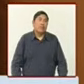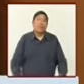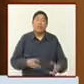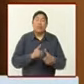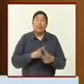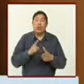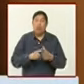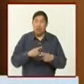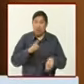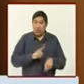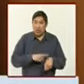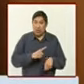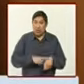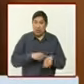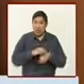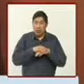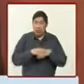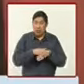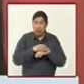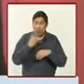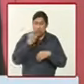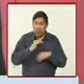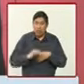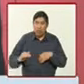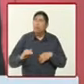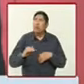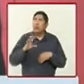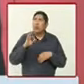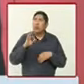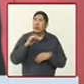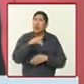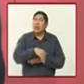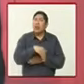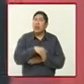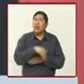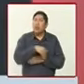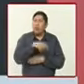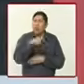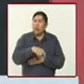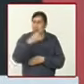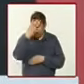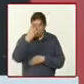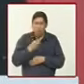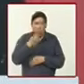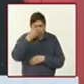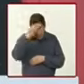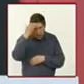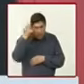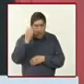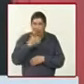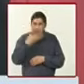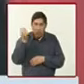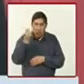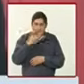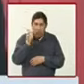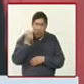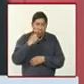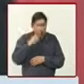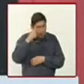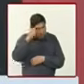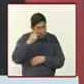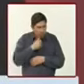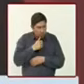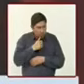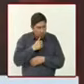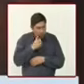Entonces, la hora más apropiada para los niños es como a las 9 de la noche, por ejemplo, y la hora más apropiada para los